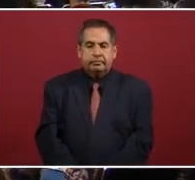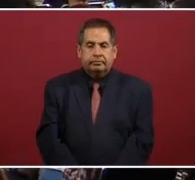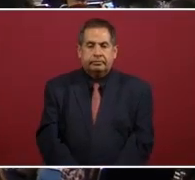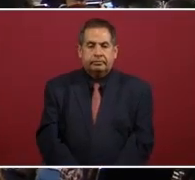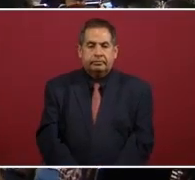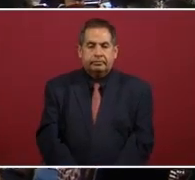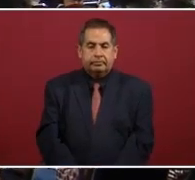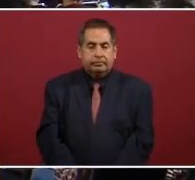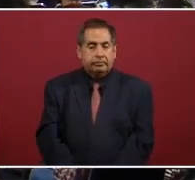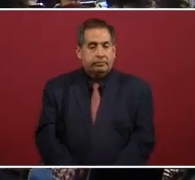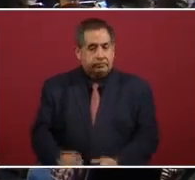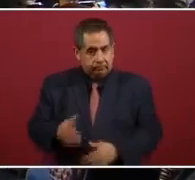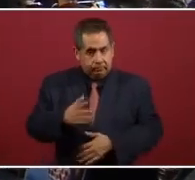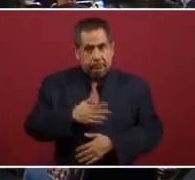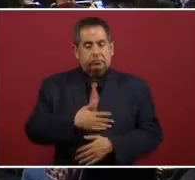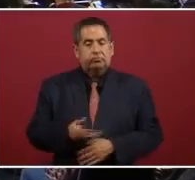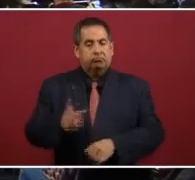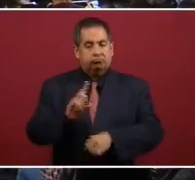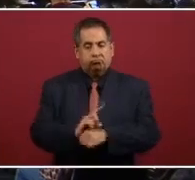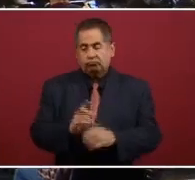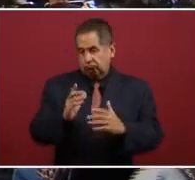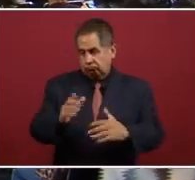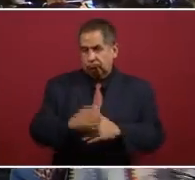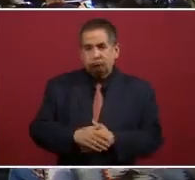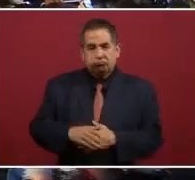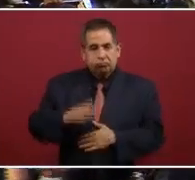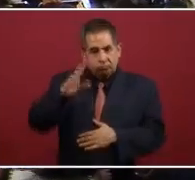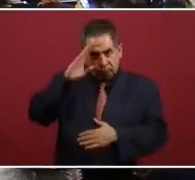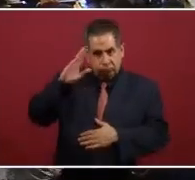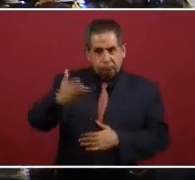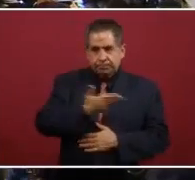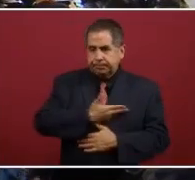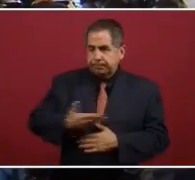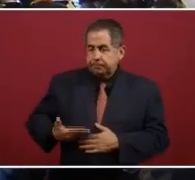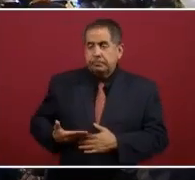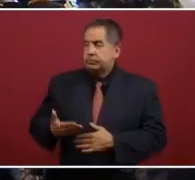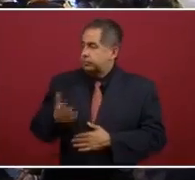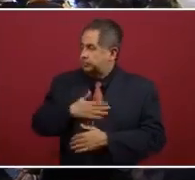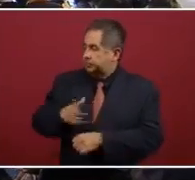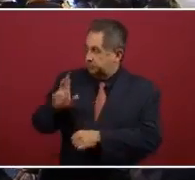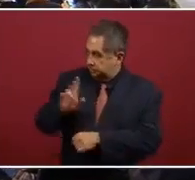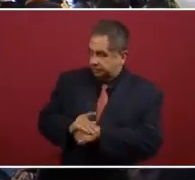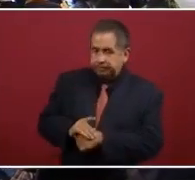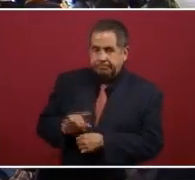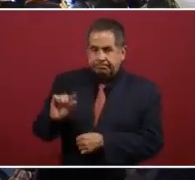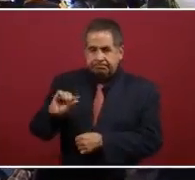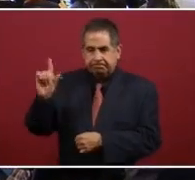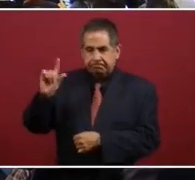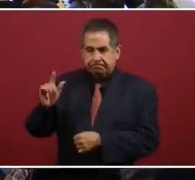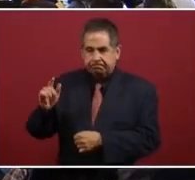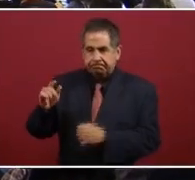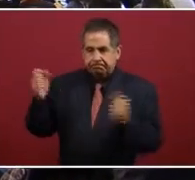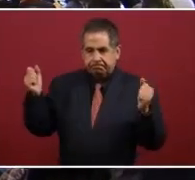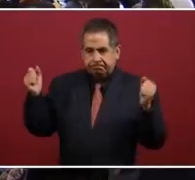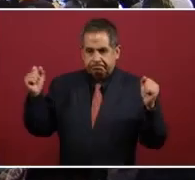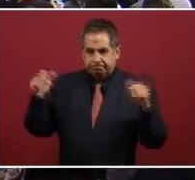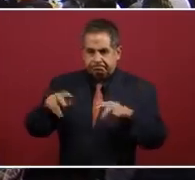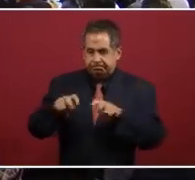Muy buenos días, señor presidente. Muy buenos días, distinguida